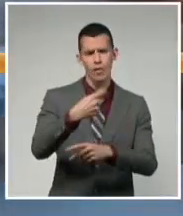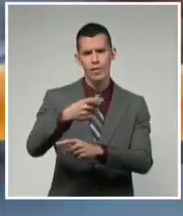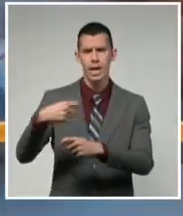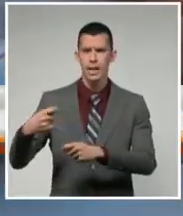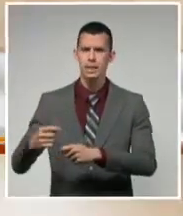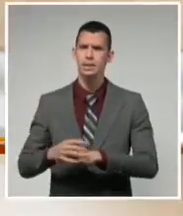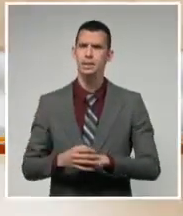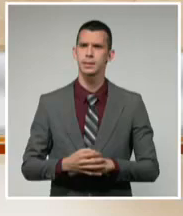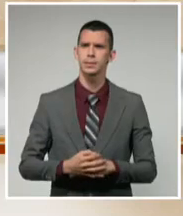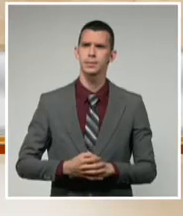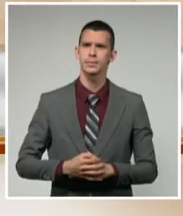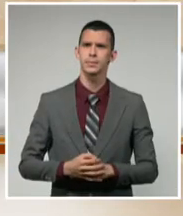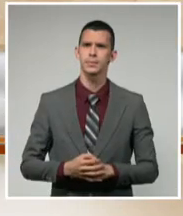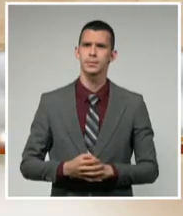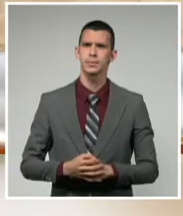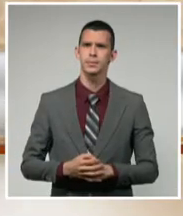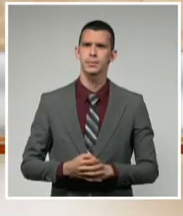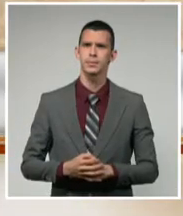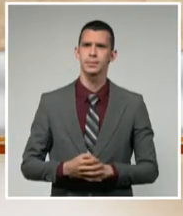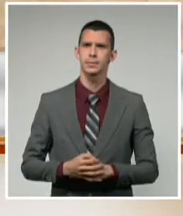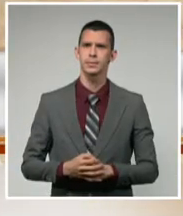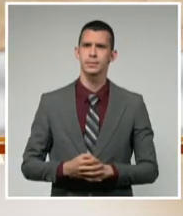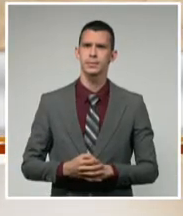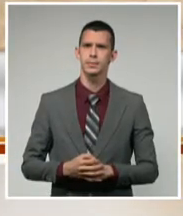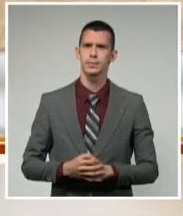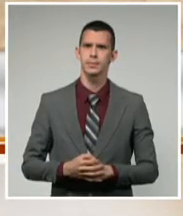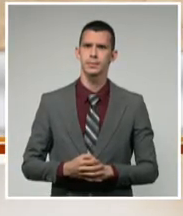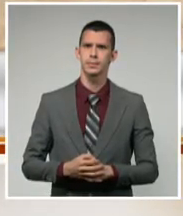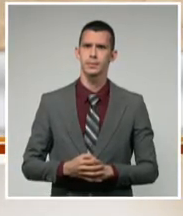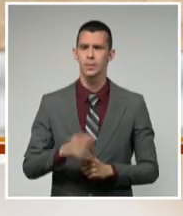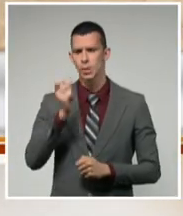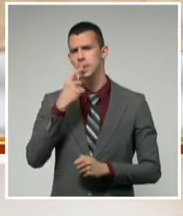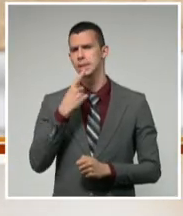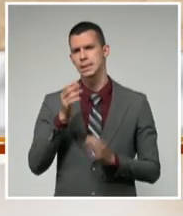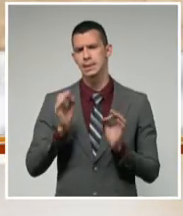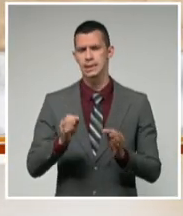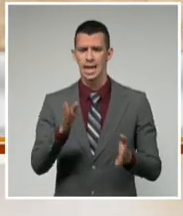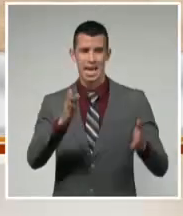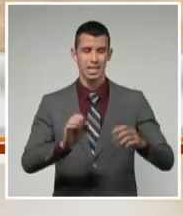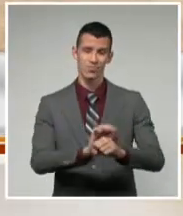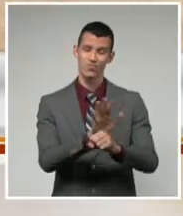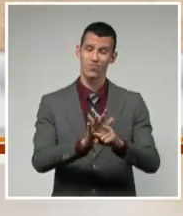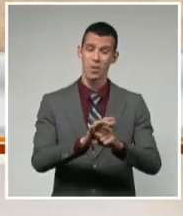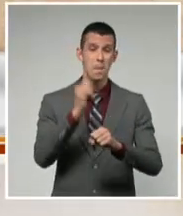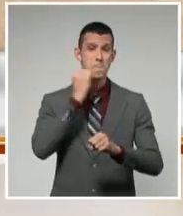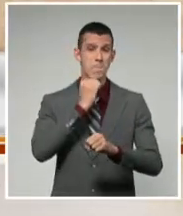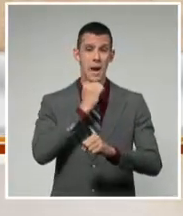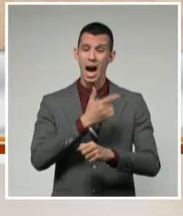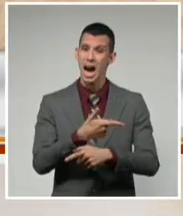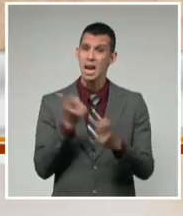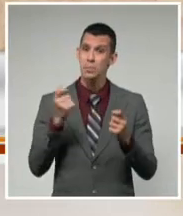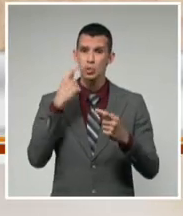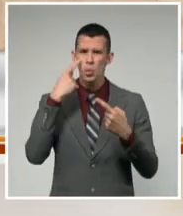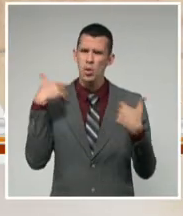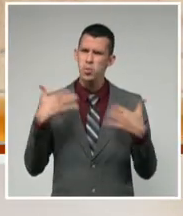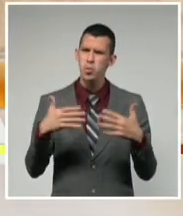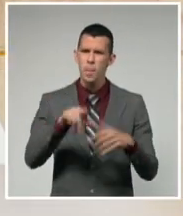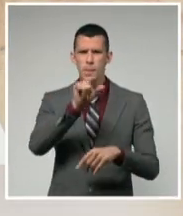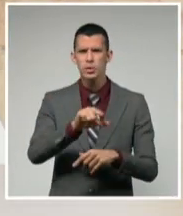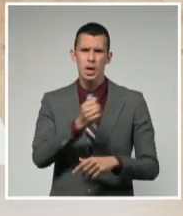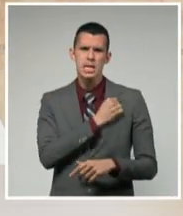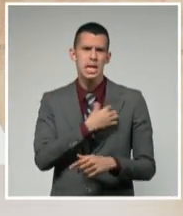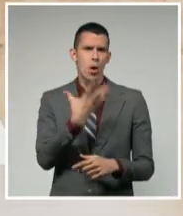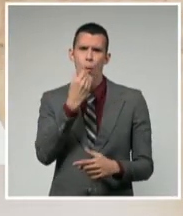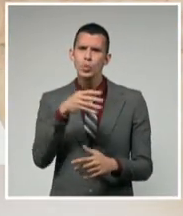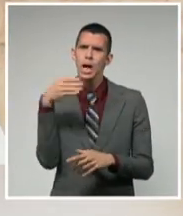provincia. En este periodo de pandemia ha habido una aceleración de la oferta en esta